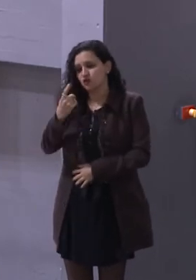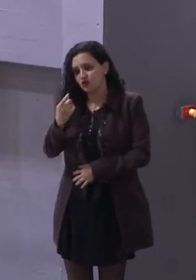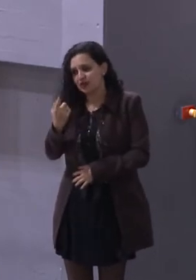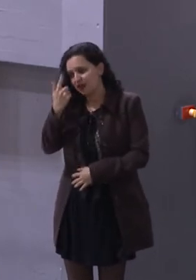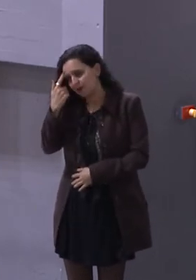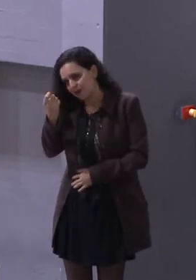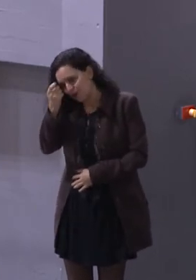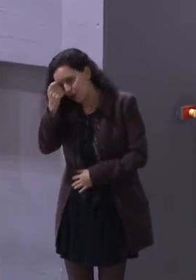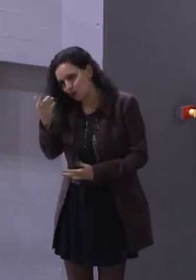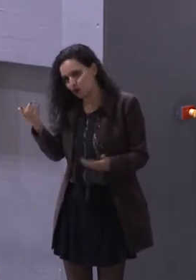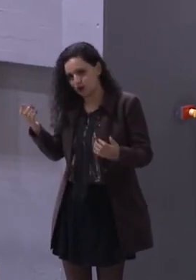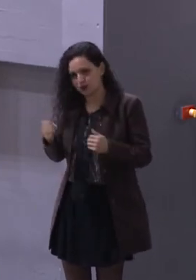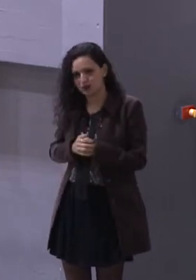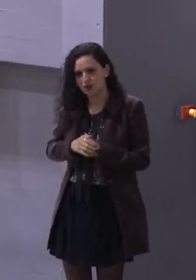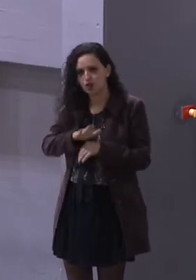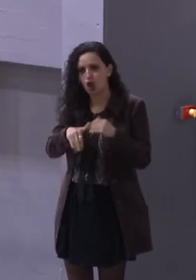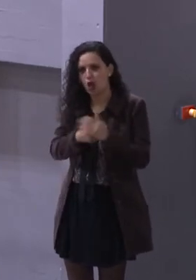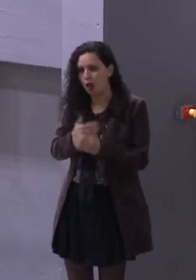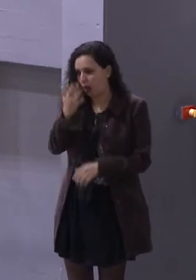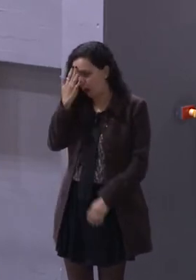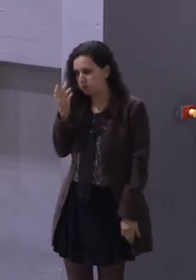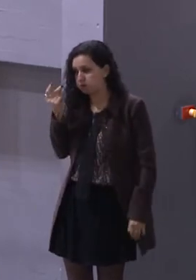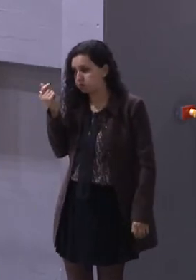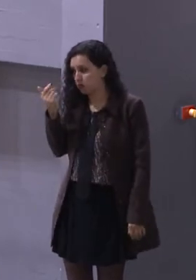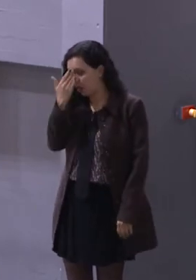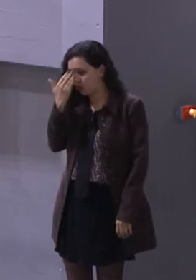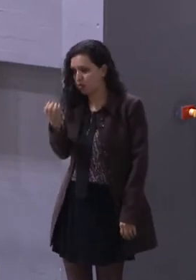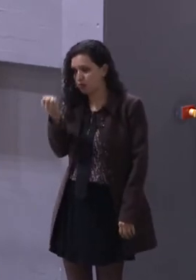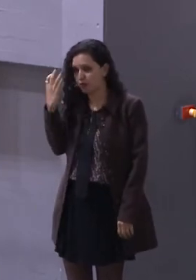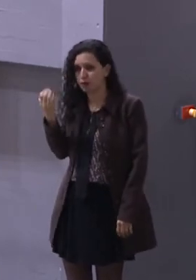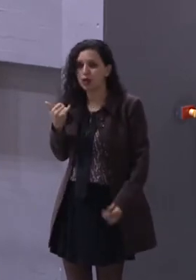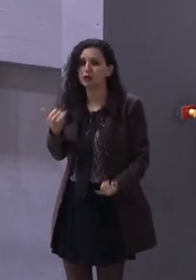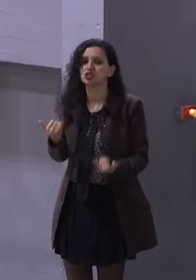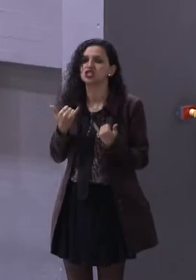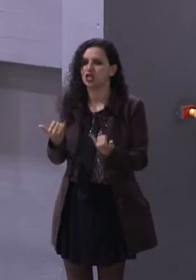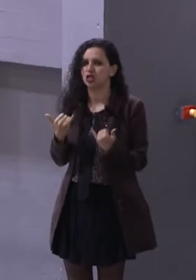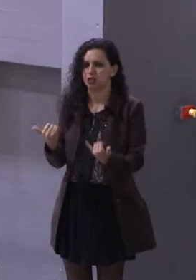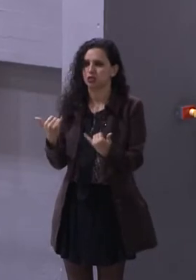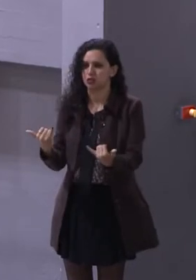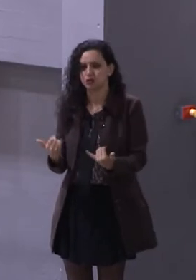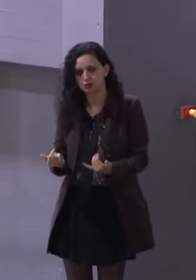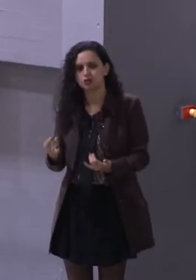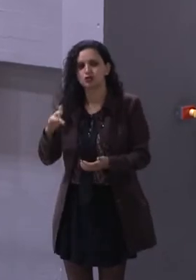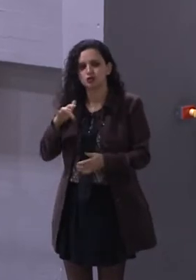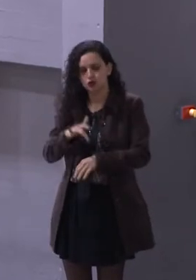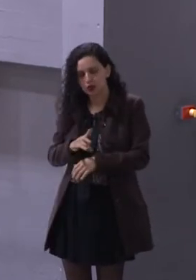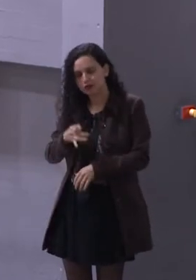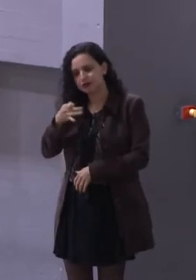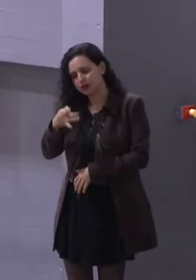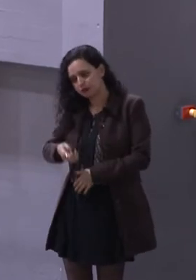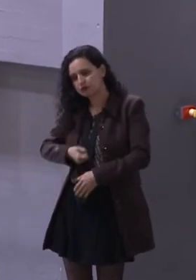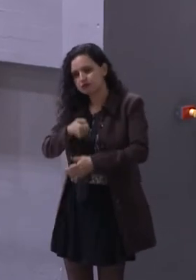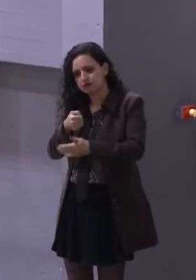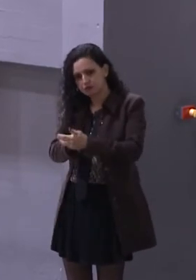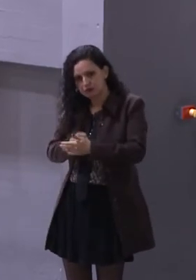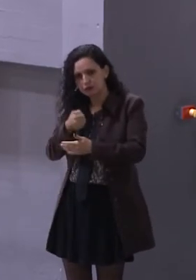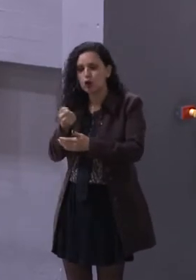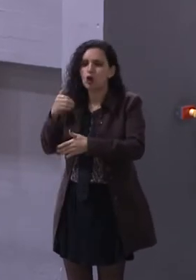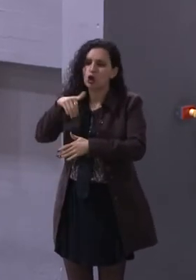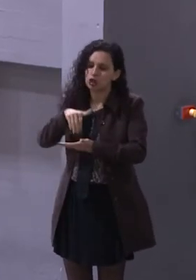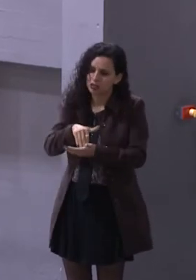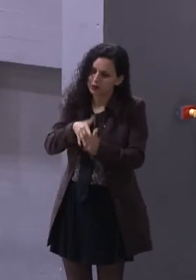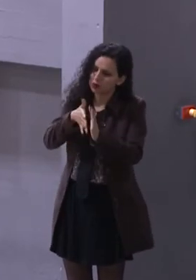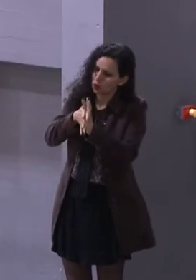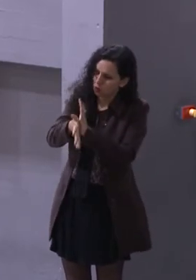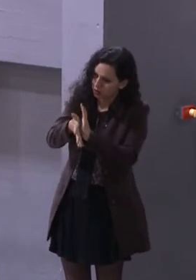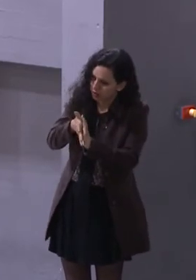memoria. Rápidamente se nos olvida todo y vivimos en una cultura de la inmediatez. Entonces siempre hay que estar retomando, hay que volver a contar